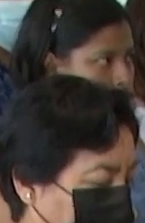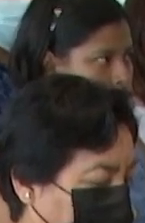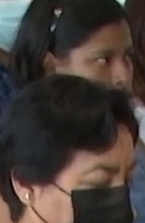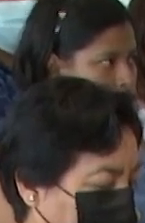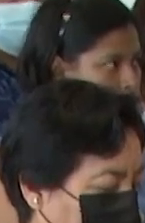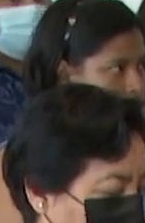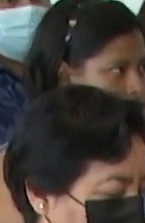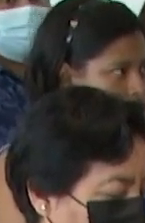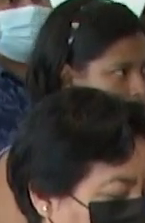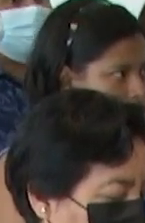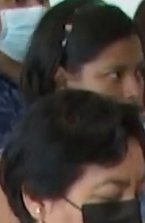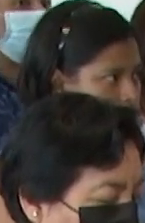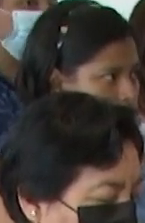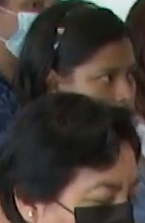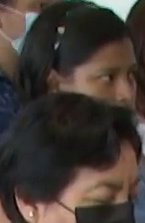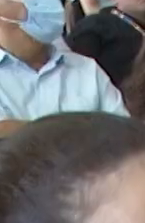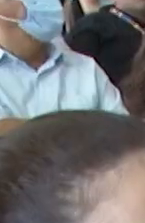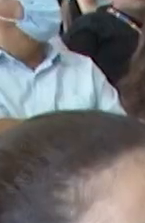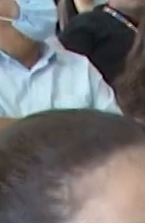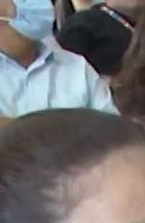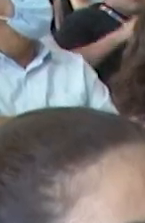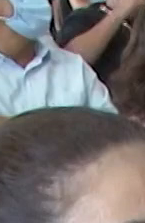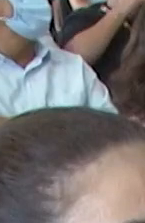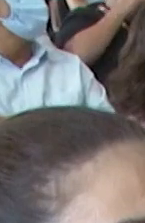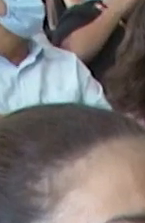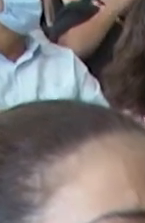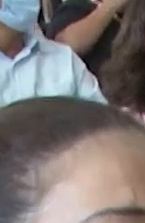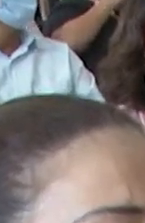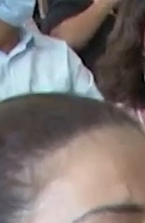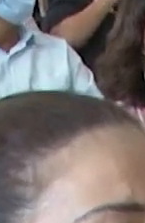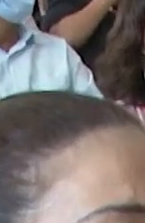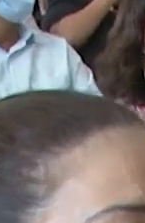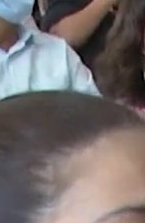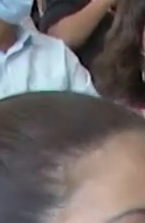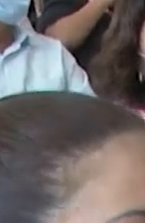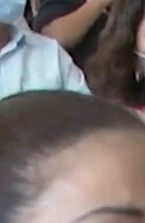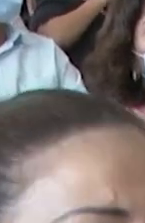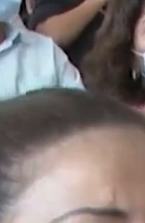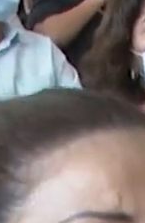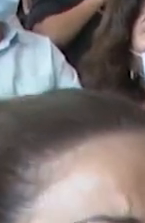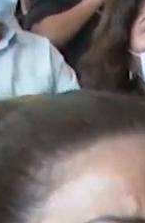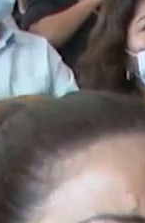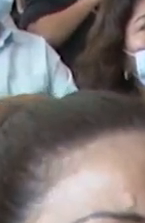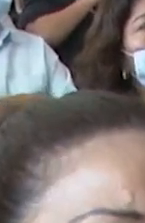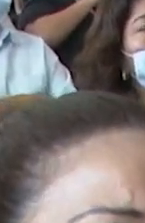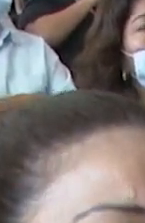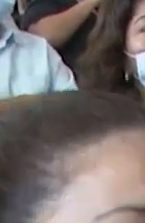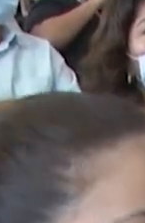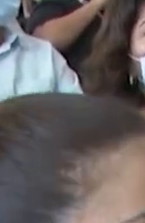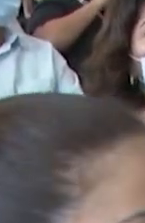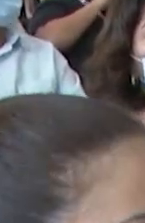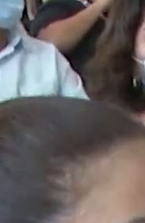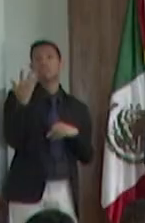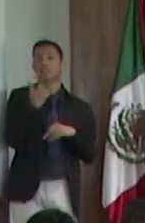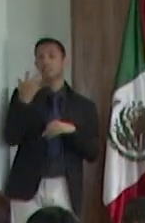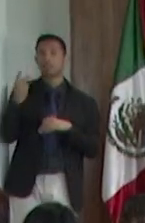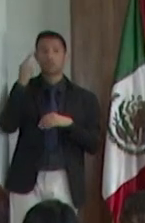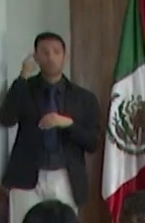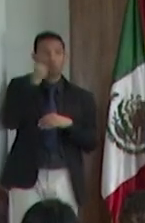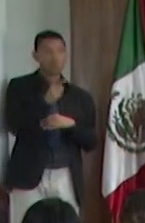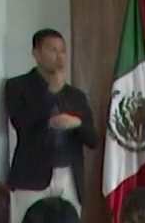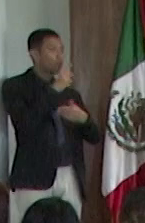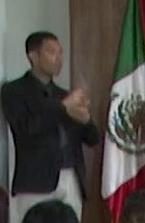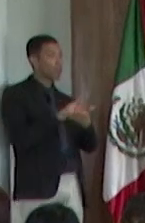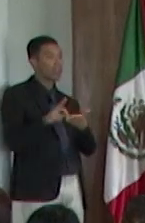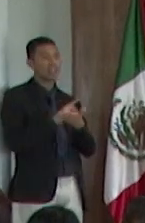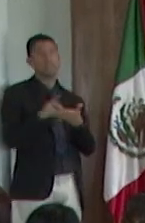lo que teníamos era la definición de una sentencia de la Suprema Corte. Tuvimos ya efectivamente una primera